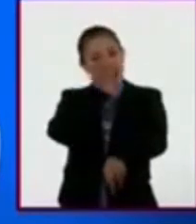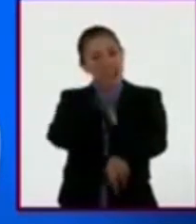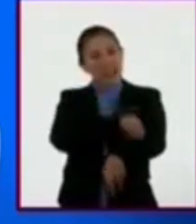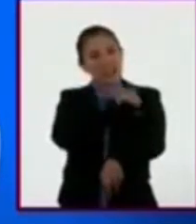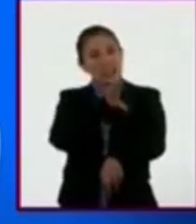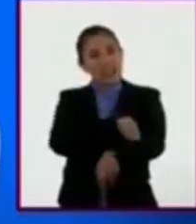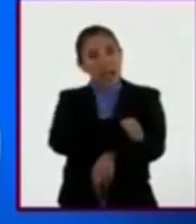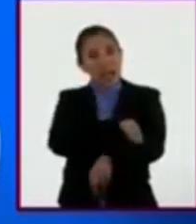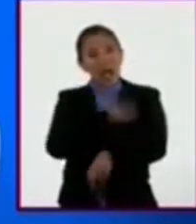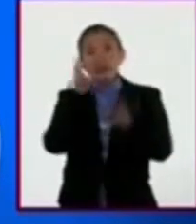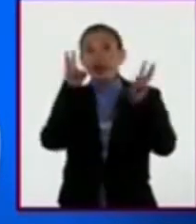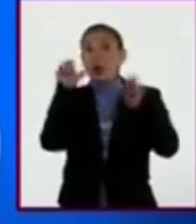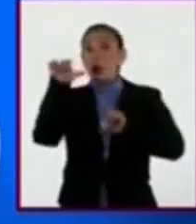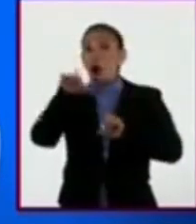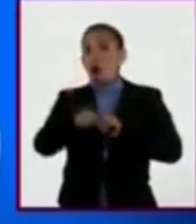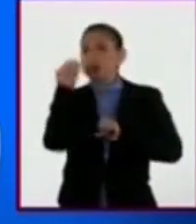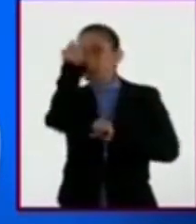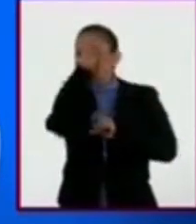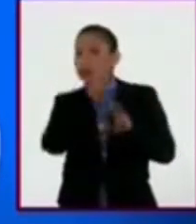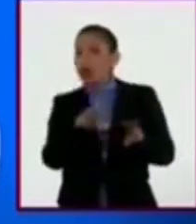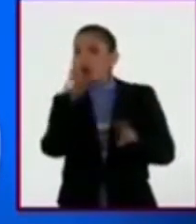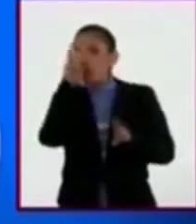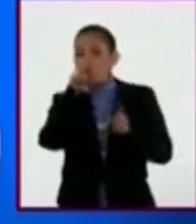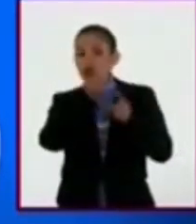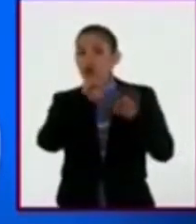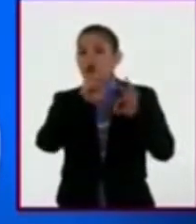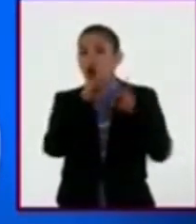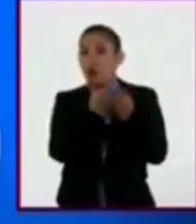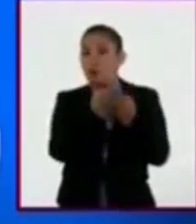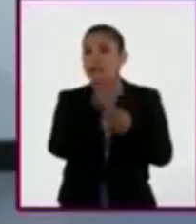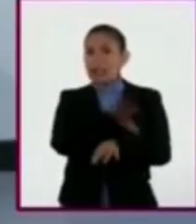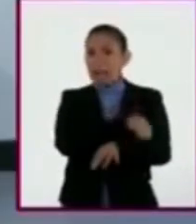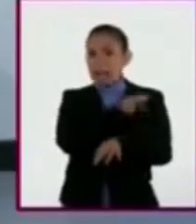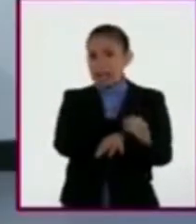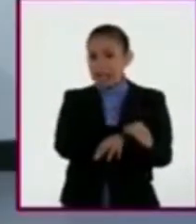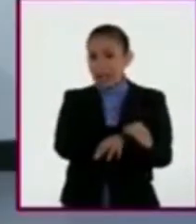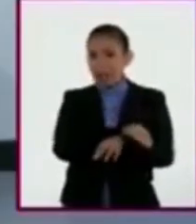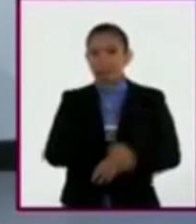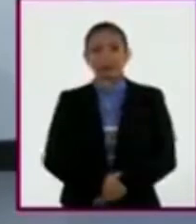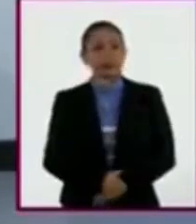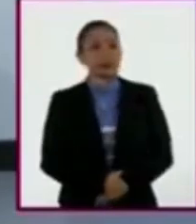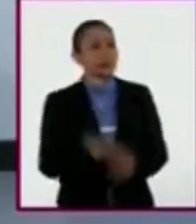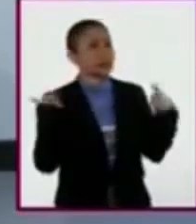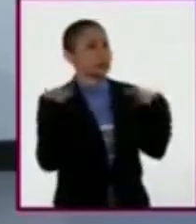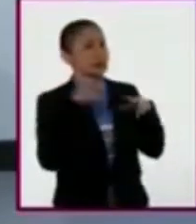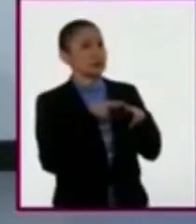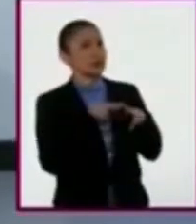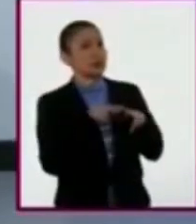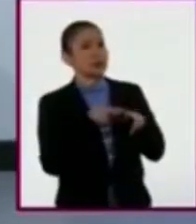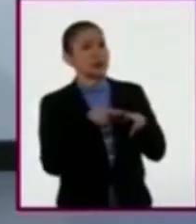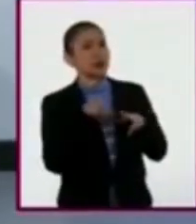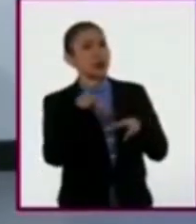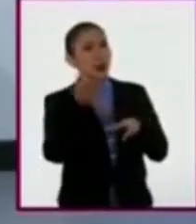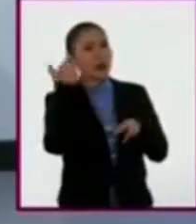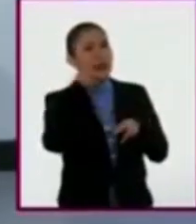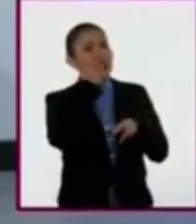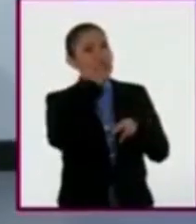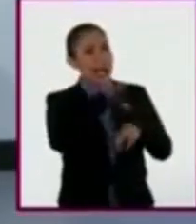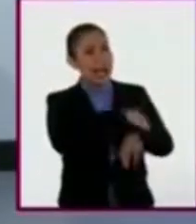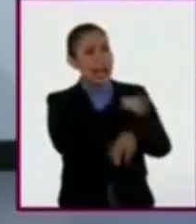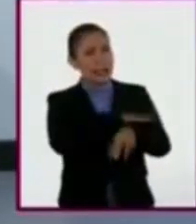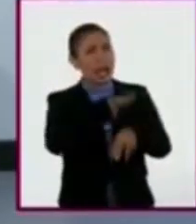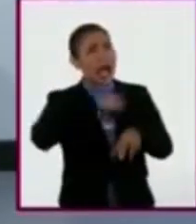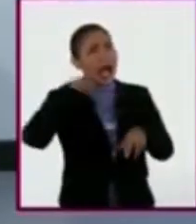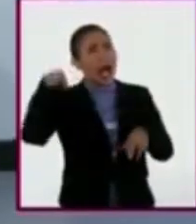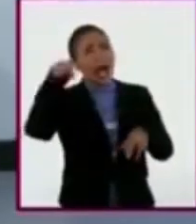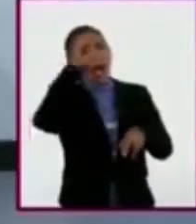ya que en nuestro tema de hoy analizaremos dos tipos de energía en particular. Profesor, habías dicho que la energía está